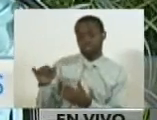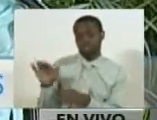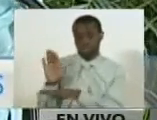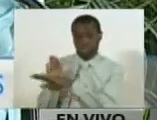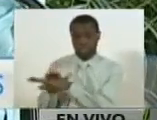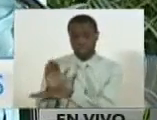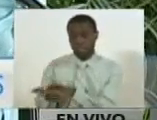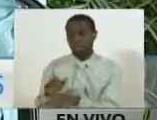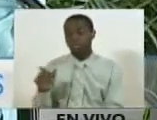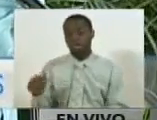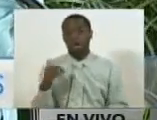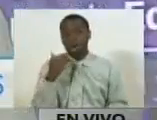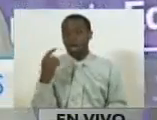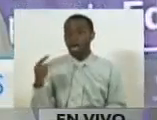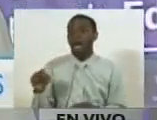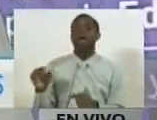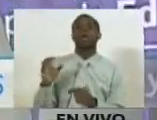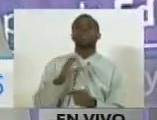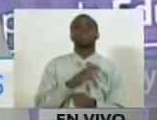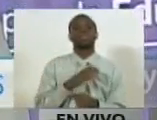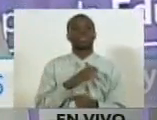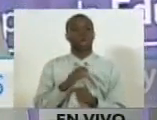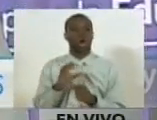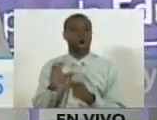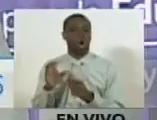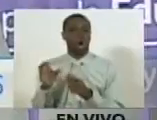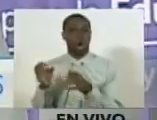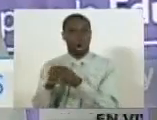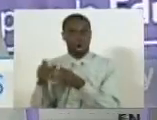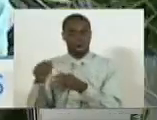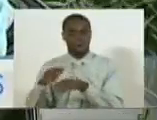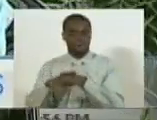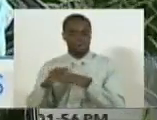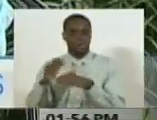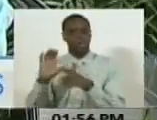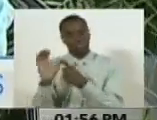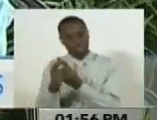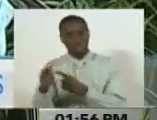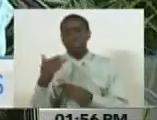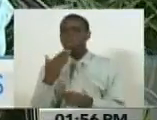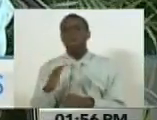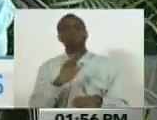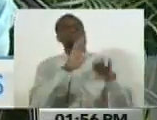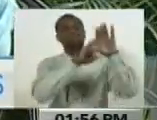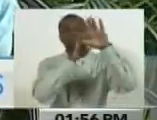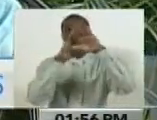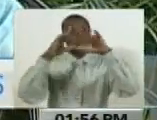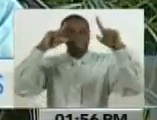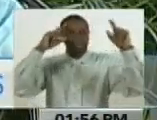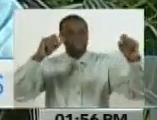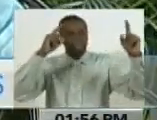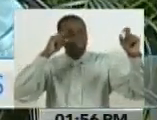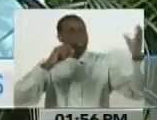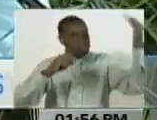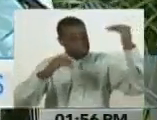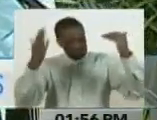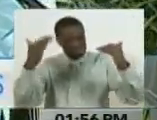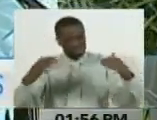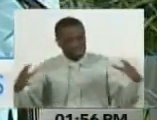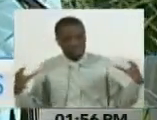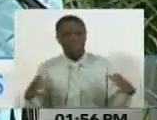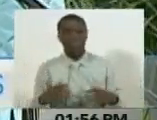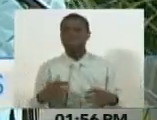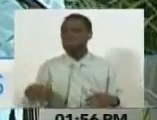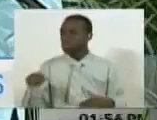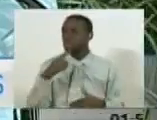junto al ministro de Cultura y otros compañeros, que convoquemos a los mejores expertos, que hagamos una consulta,